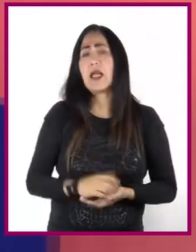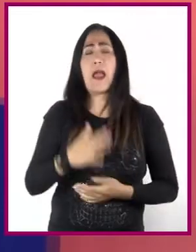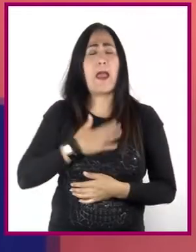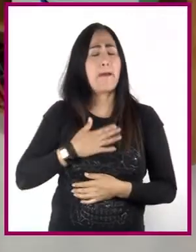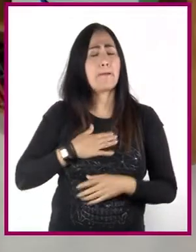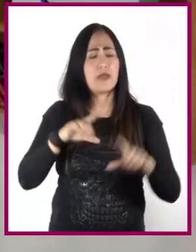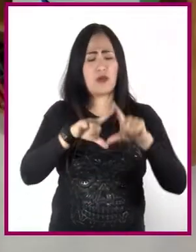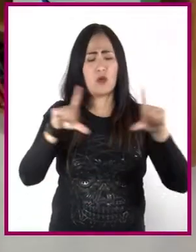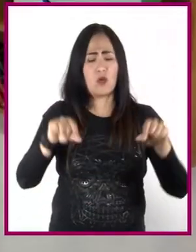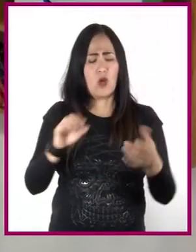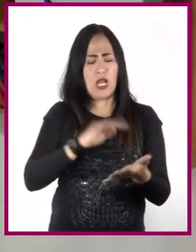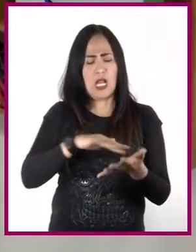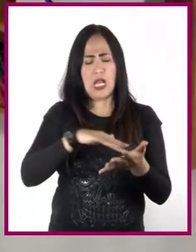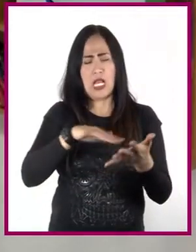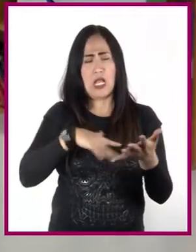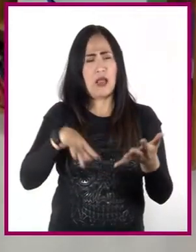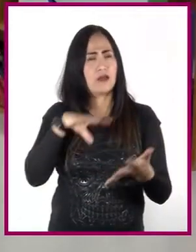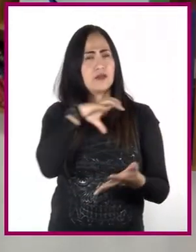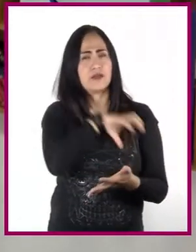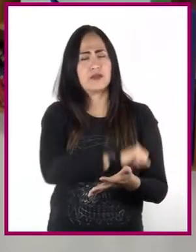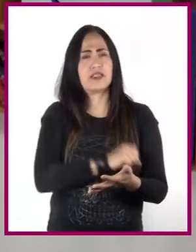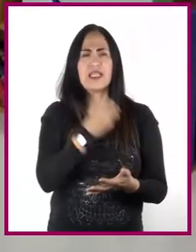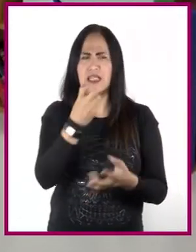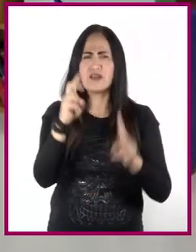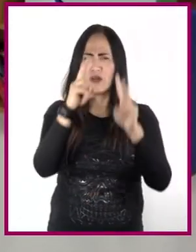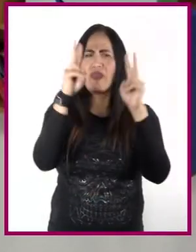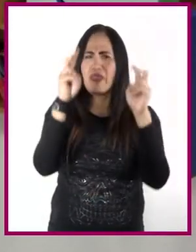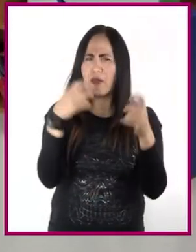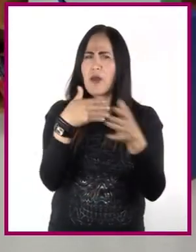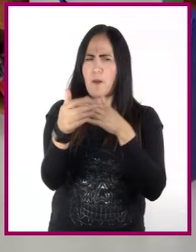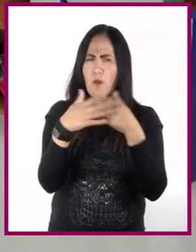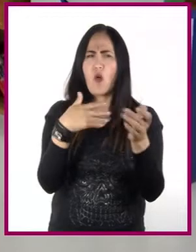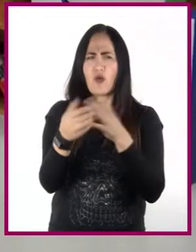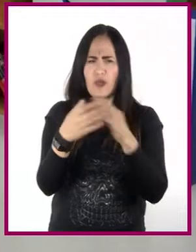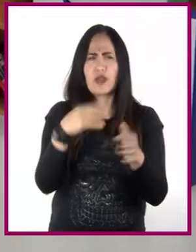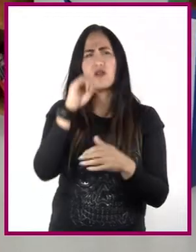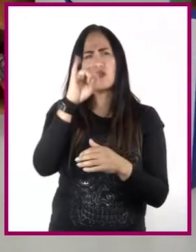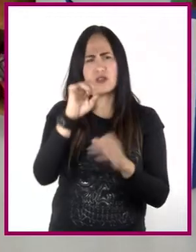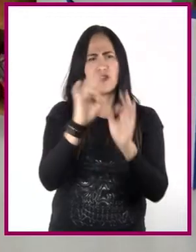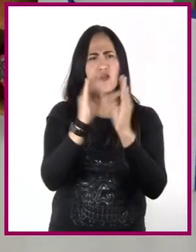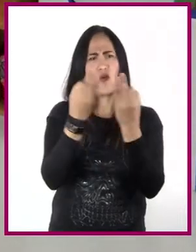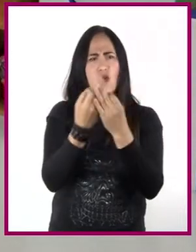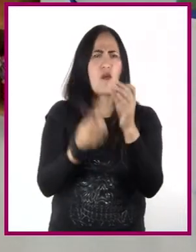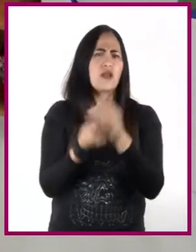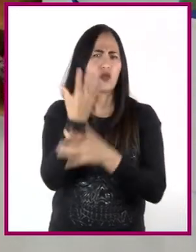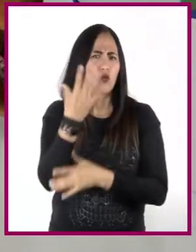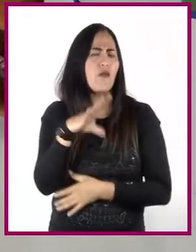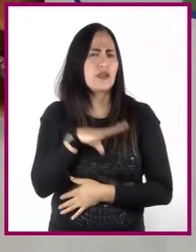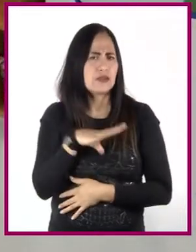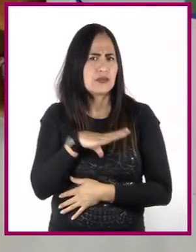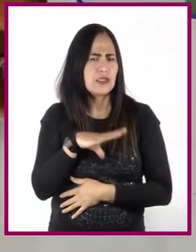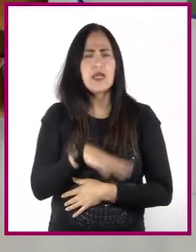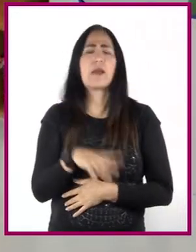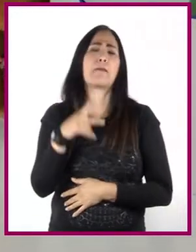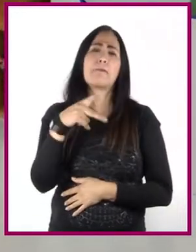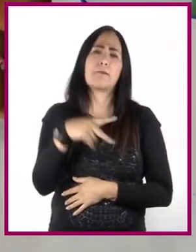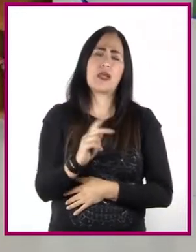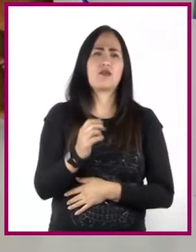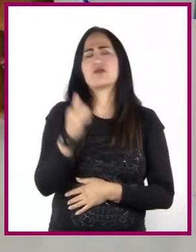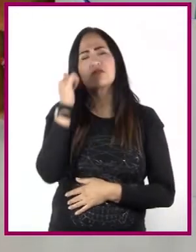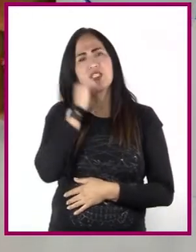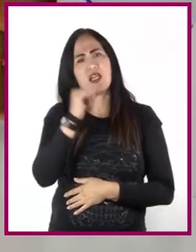lectura. Puede ser un tema muy actual si pensamos en los nuevos formatos. Sin embargo, los